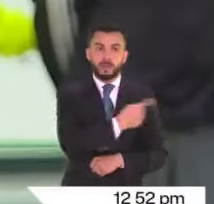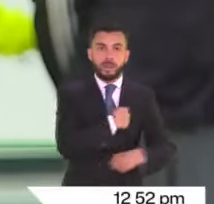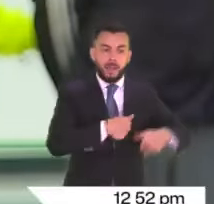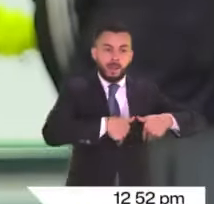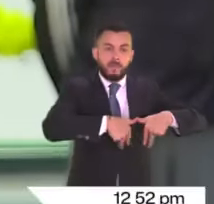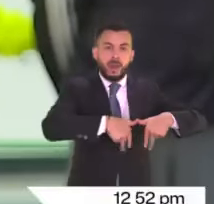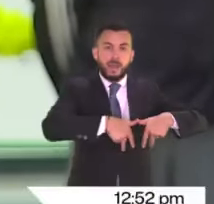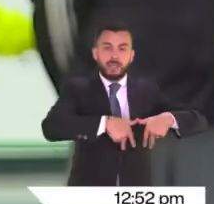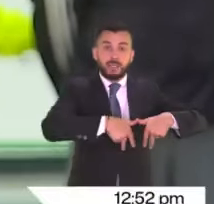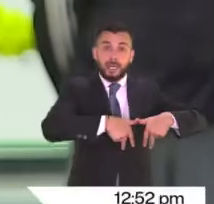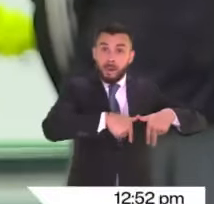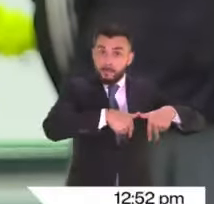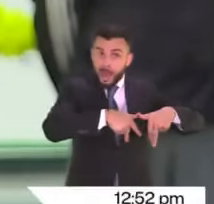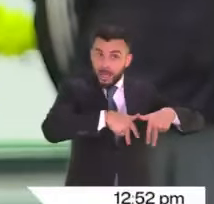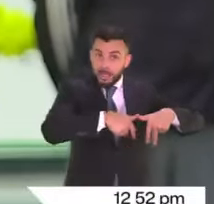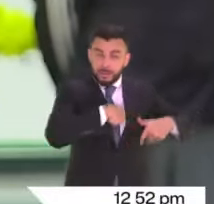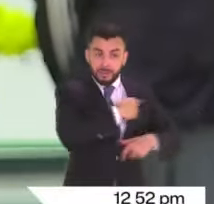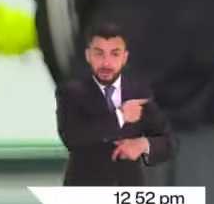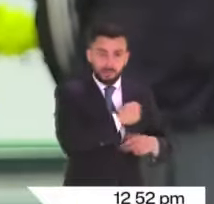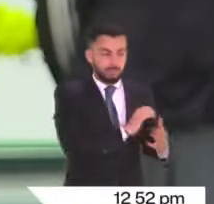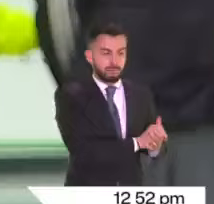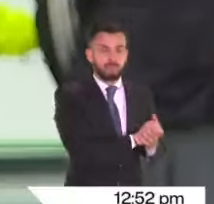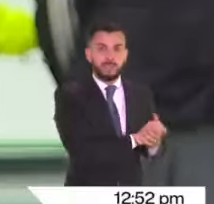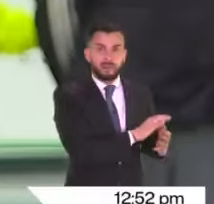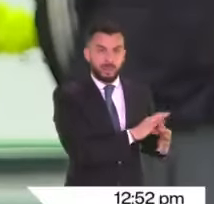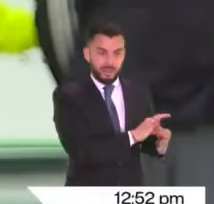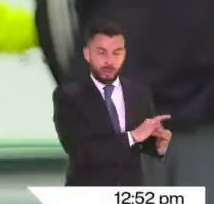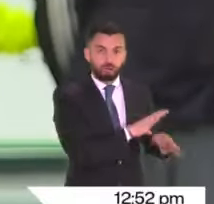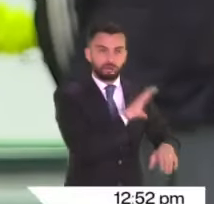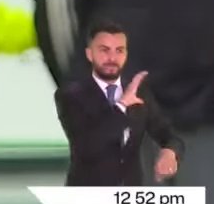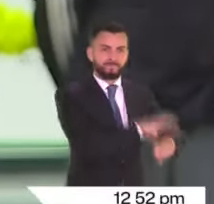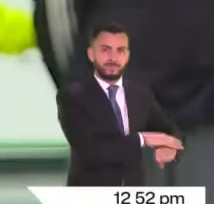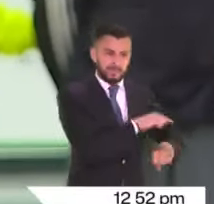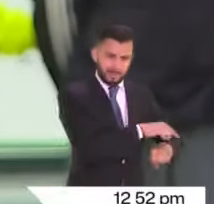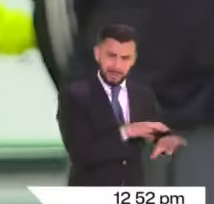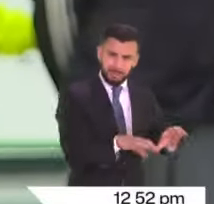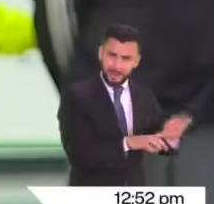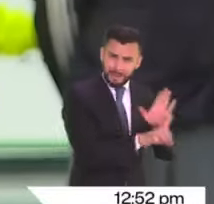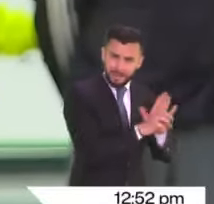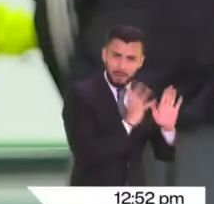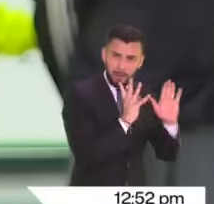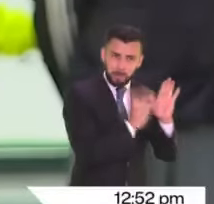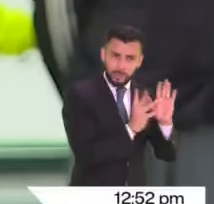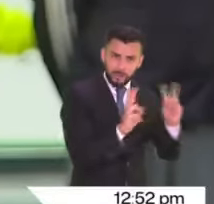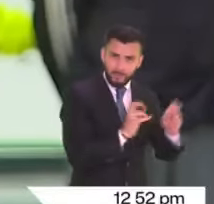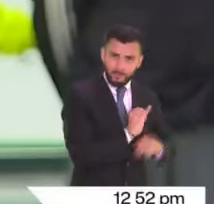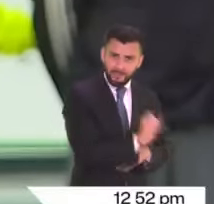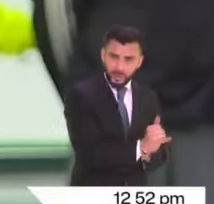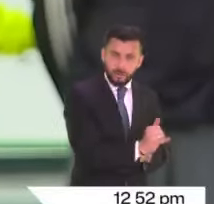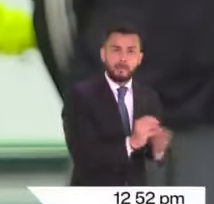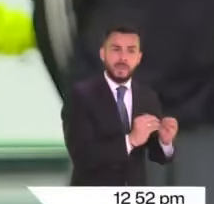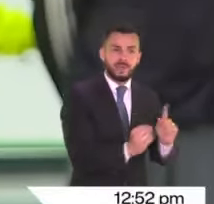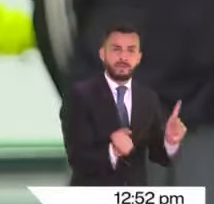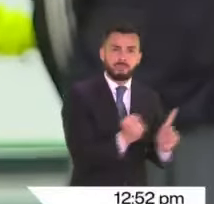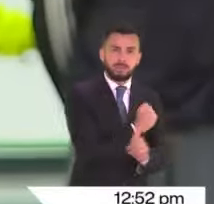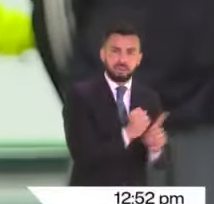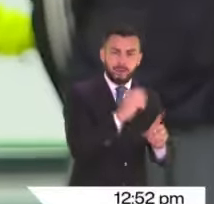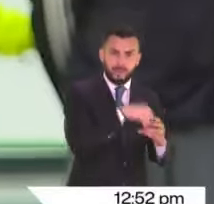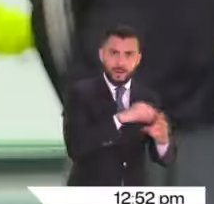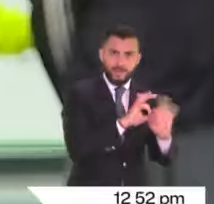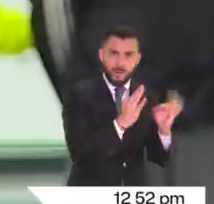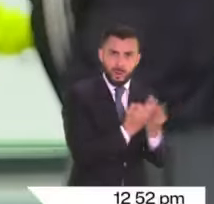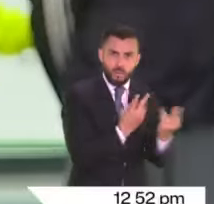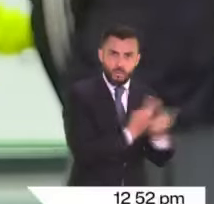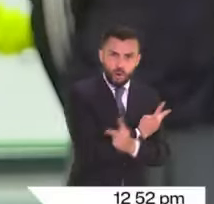sentimentales directamente, quienes tuvieron estos tipos de delitos referentes a violencia intrafamiliar a través